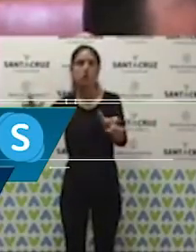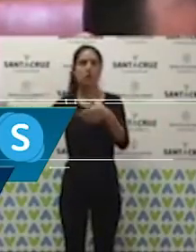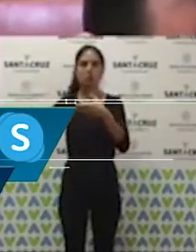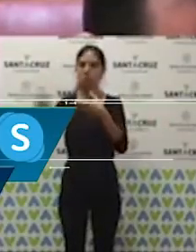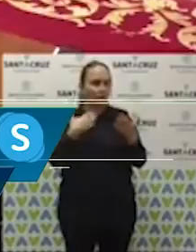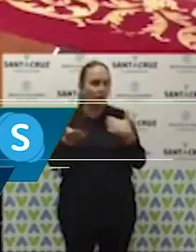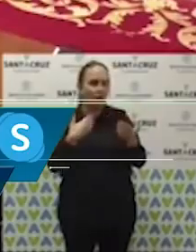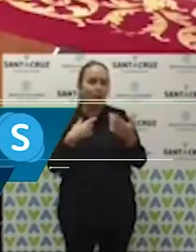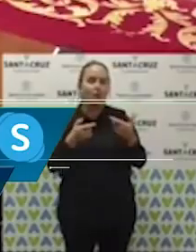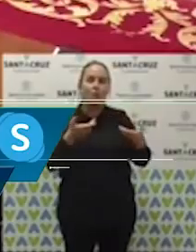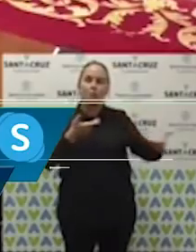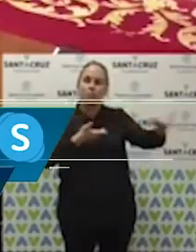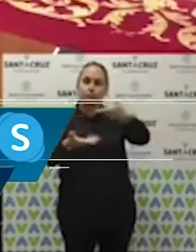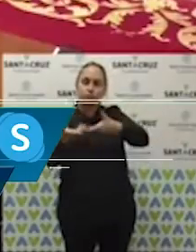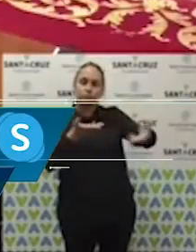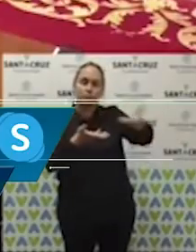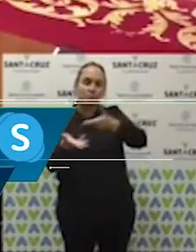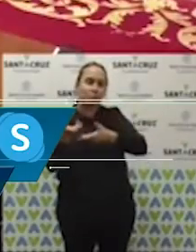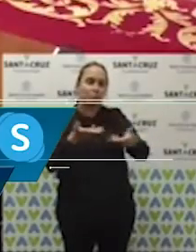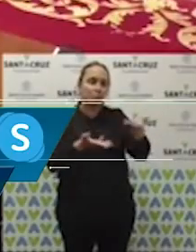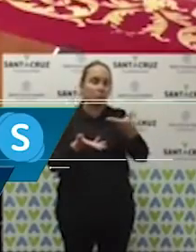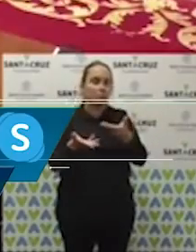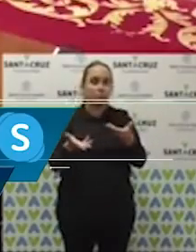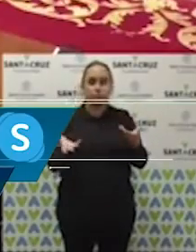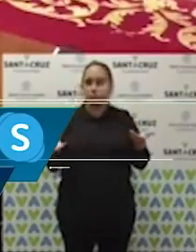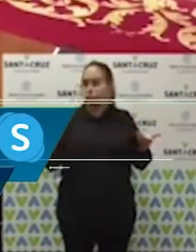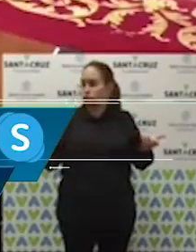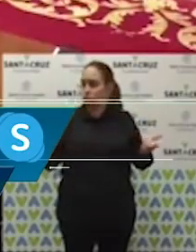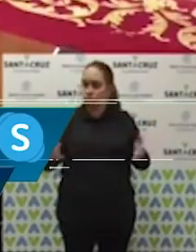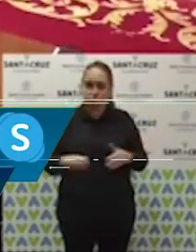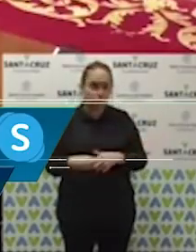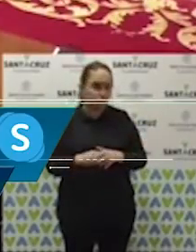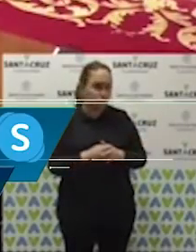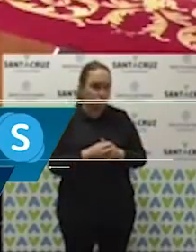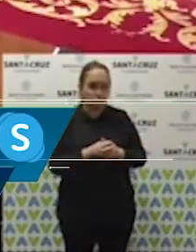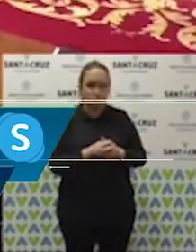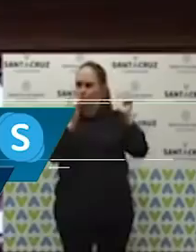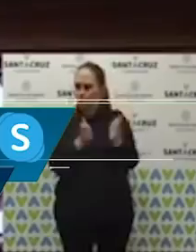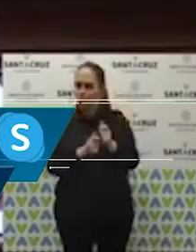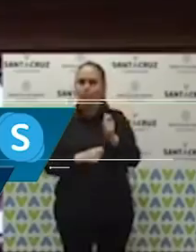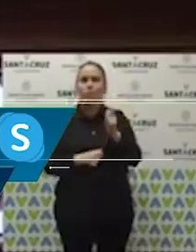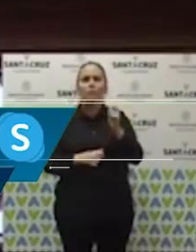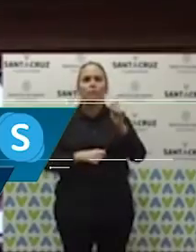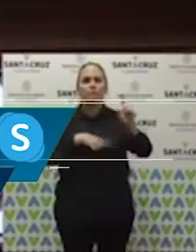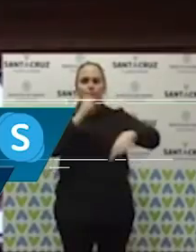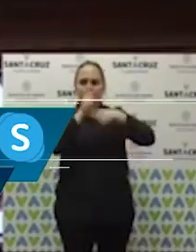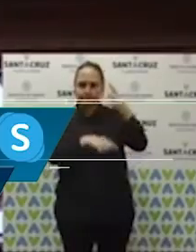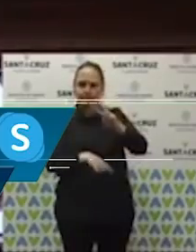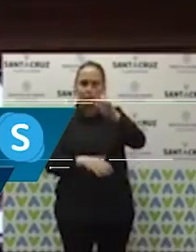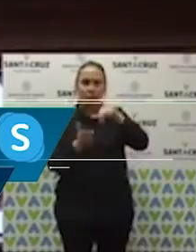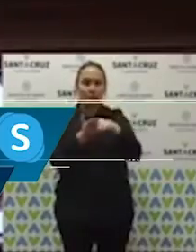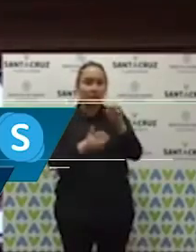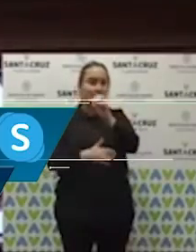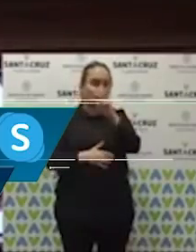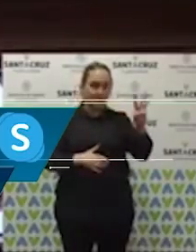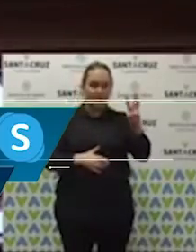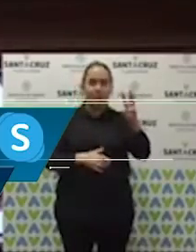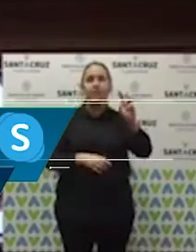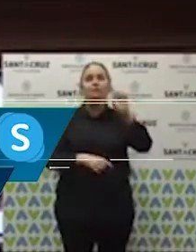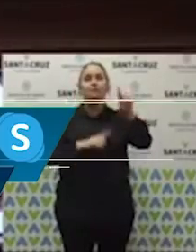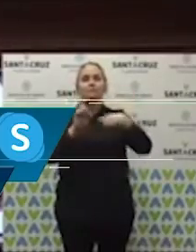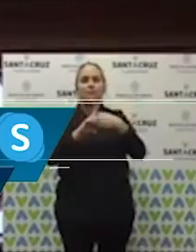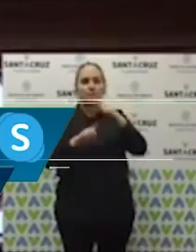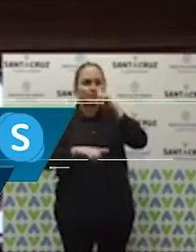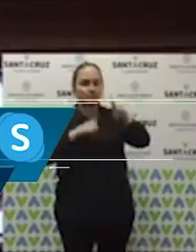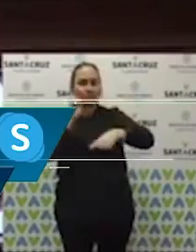y por otro lado está negociando la posibilidad de que Coalición Canaria recupere el gobierno de Canarias? Que creo yo que sería la guinda de este pastel, y